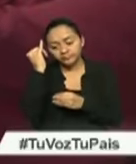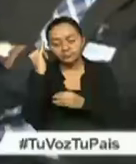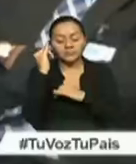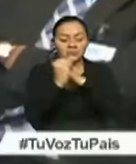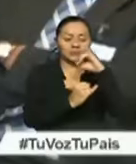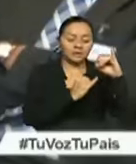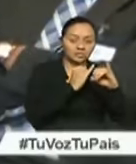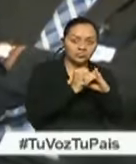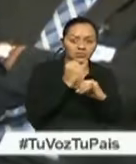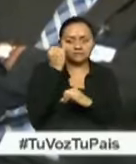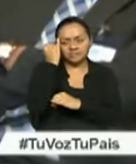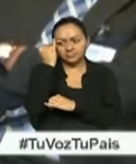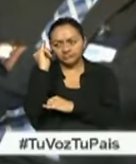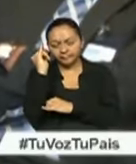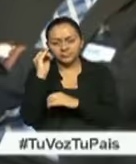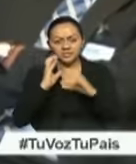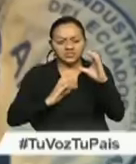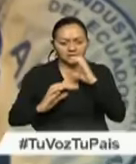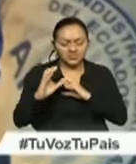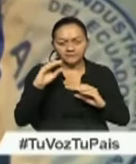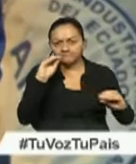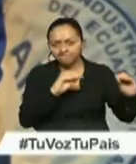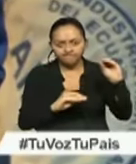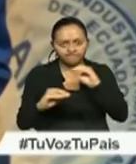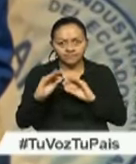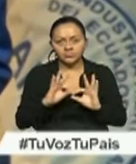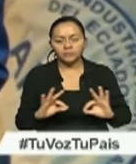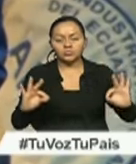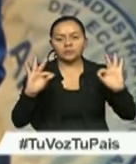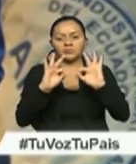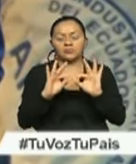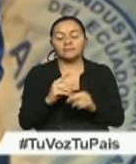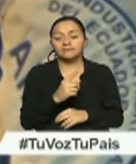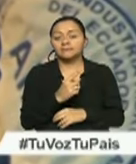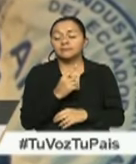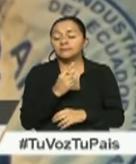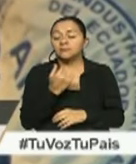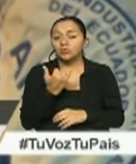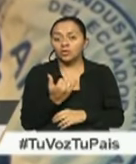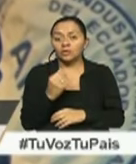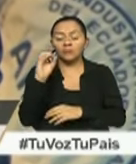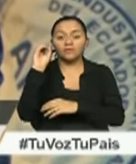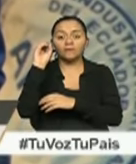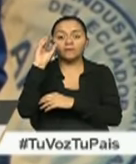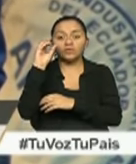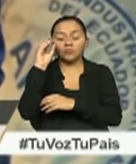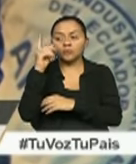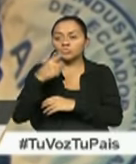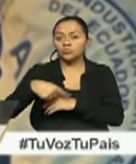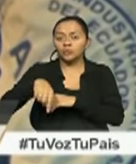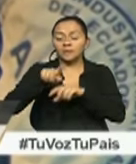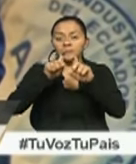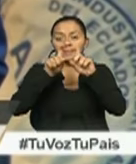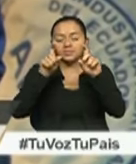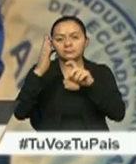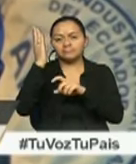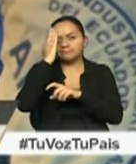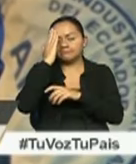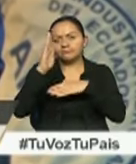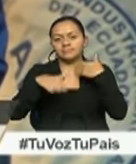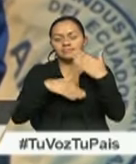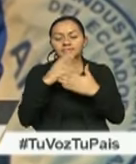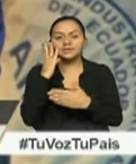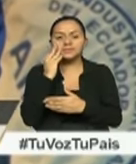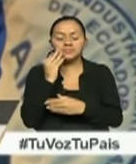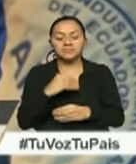externo y científico sobre el tema. Y que es muy grato compartir con un foro de empresarios, conocedores y expertos